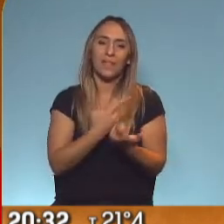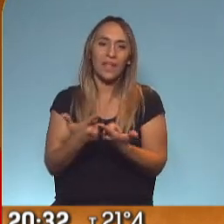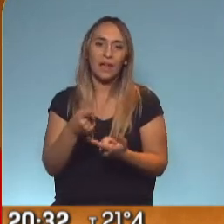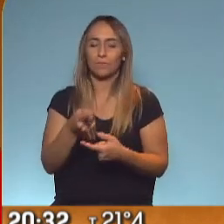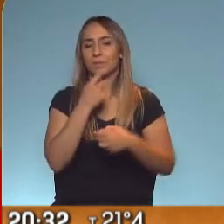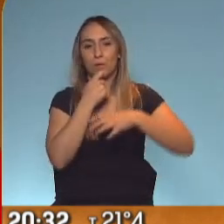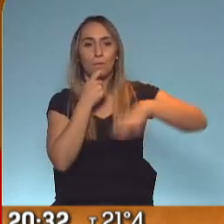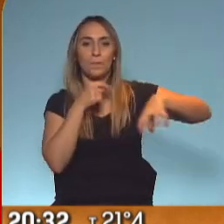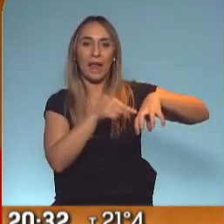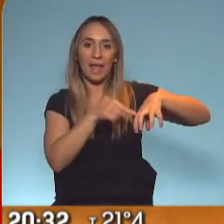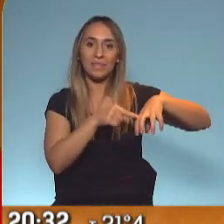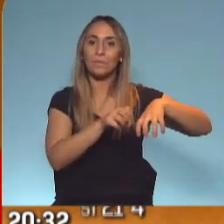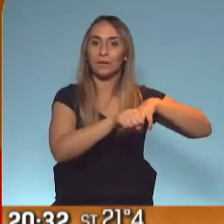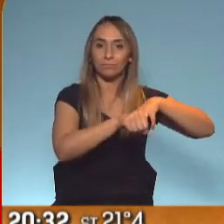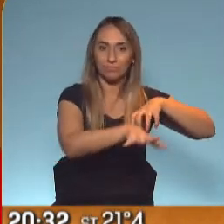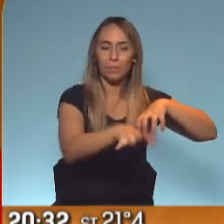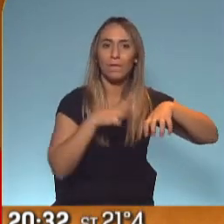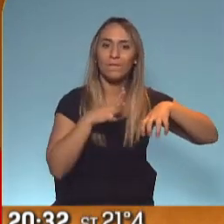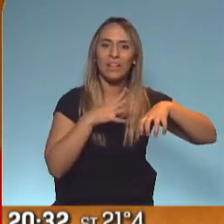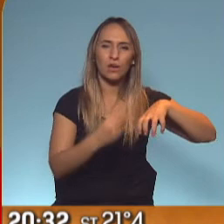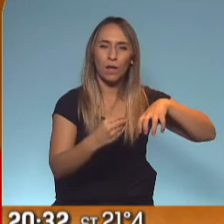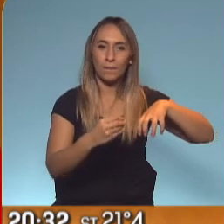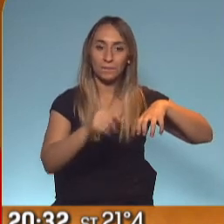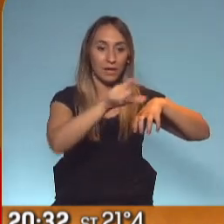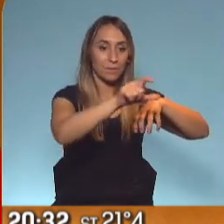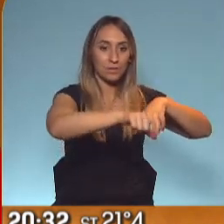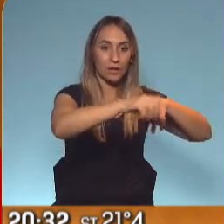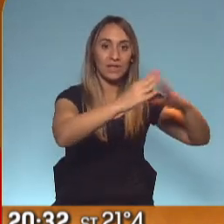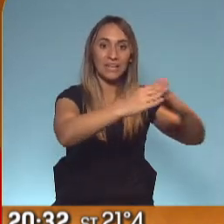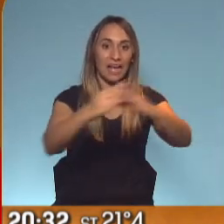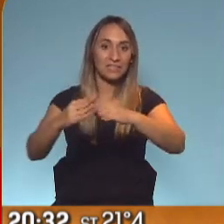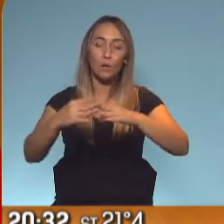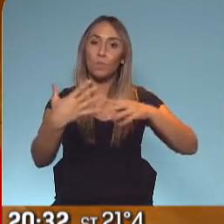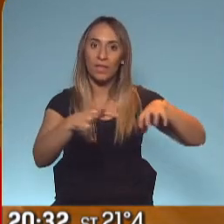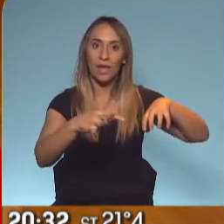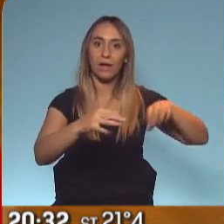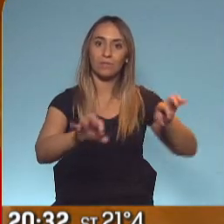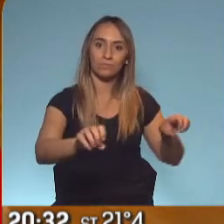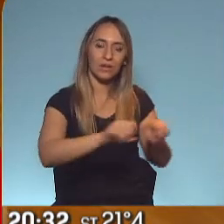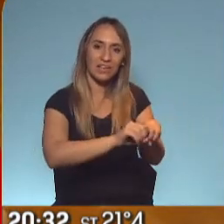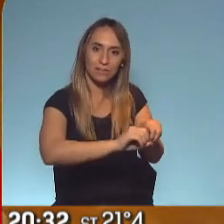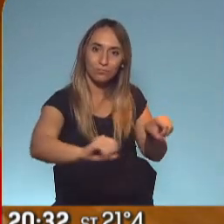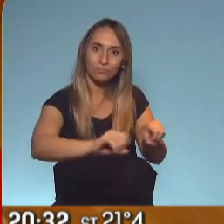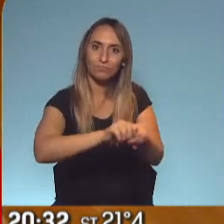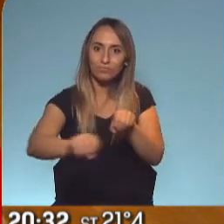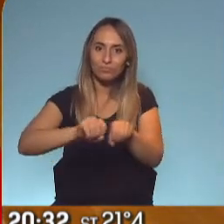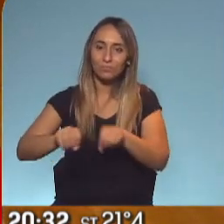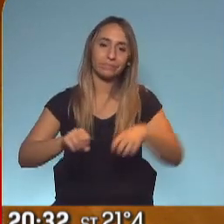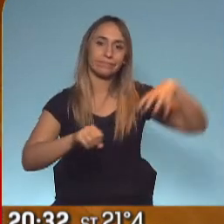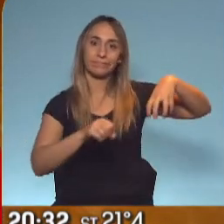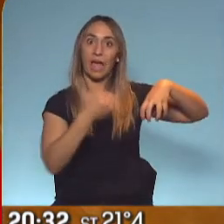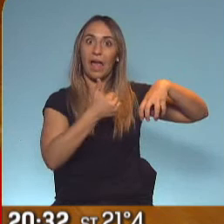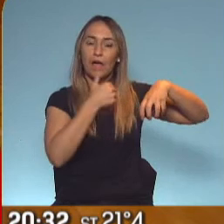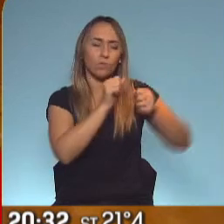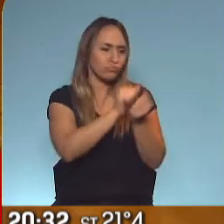planta de tratamiento de efluente, pero falta la red, falta que el vecino se conecte. Claro, se pueda conectar. Es decir, de nada sirve tener la planta de agua si no tenés la red.